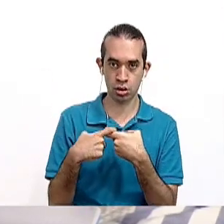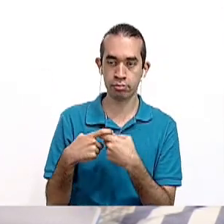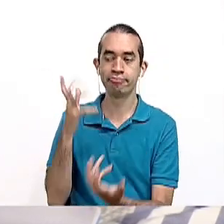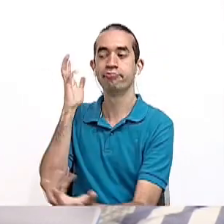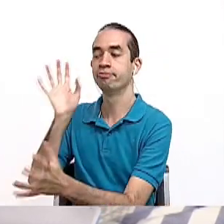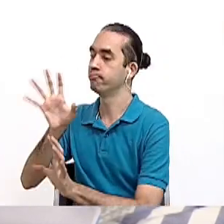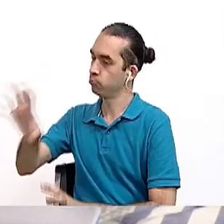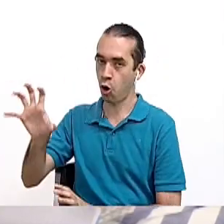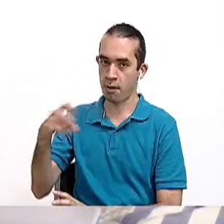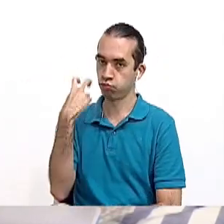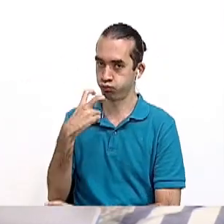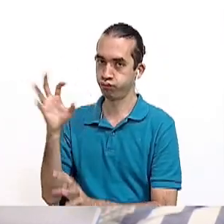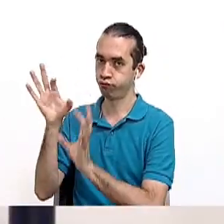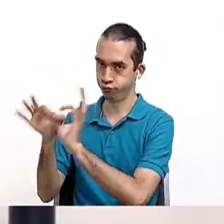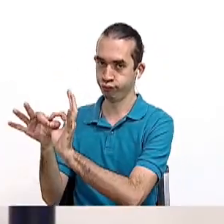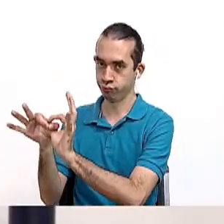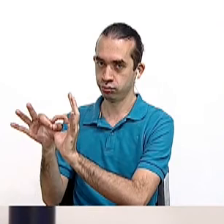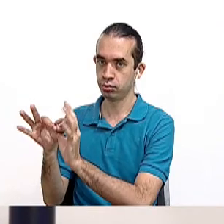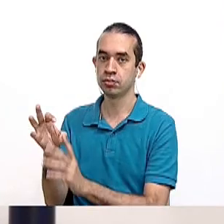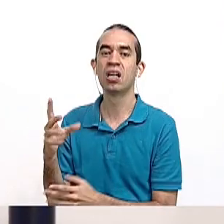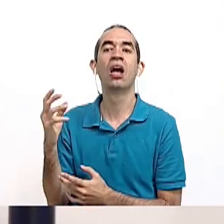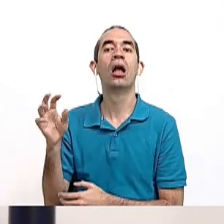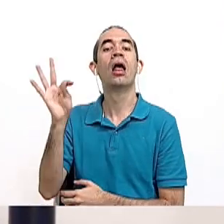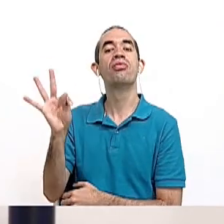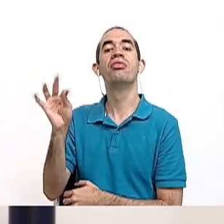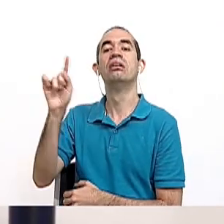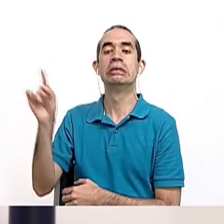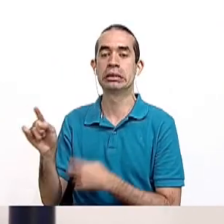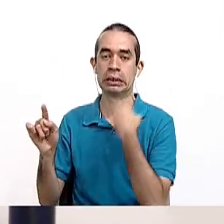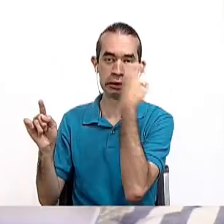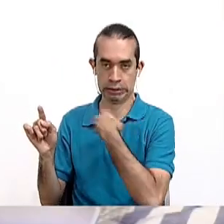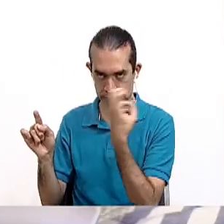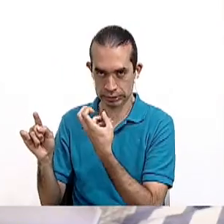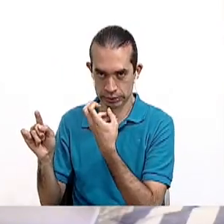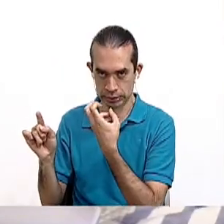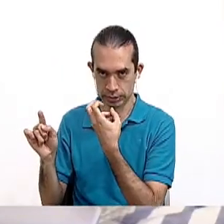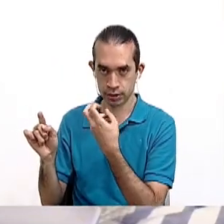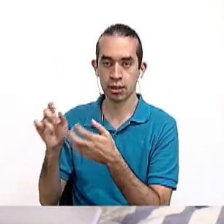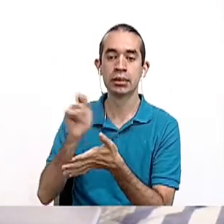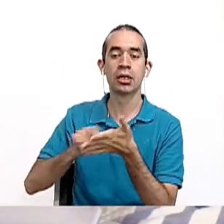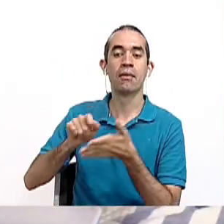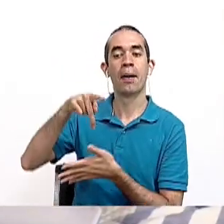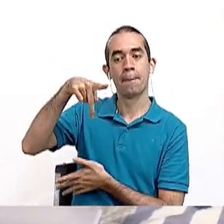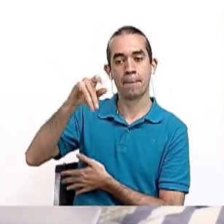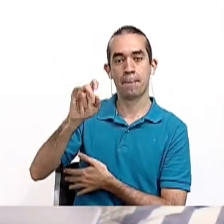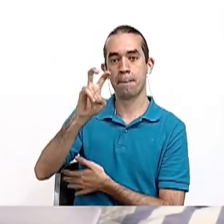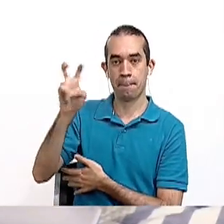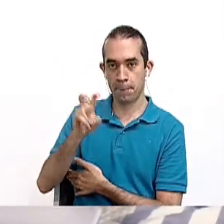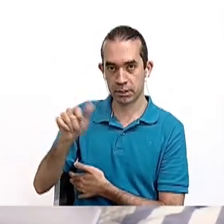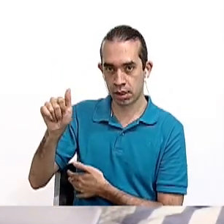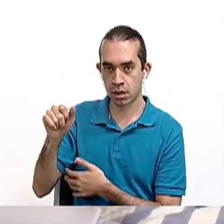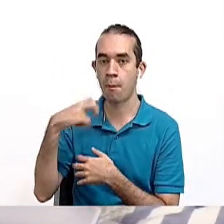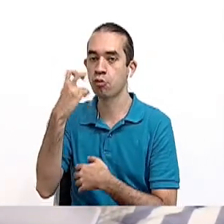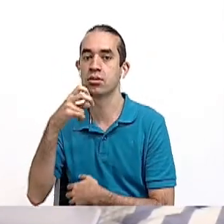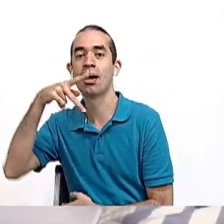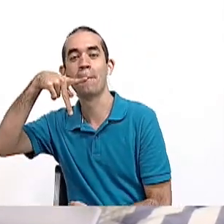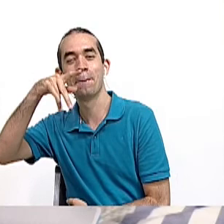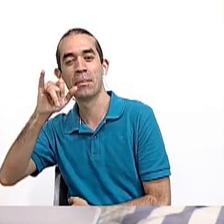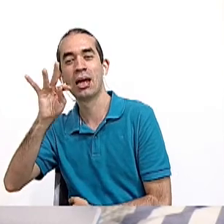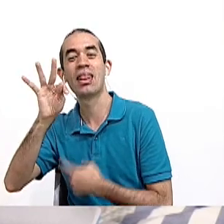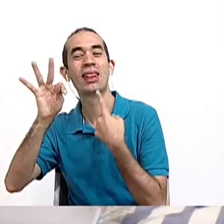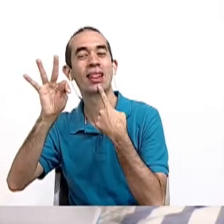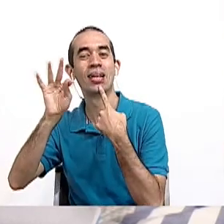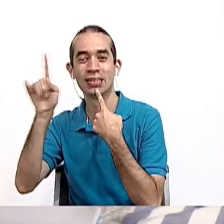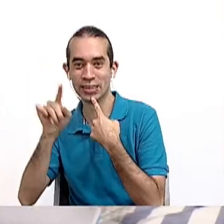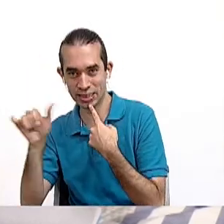en italiano, o sea, pizza. Y su escritura es pizza. Ahora sí, recordá visitar la página www.rae.es